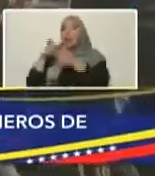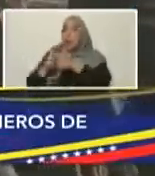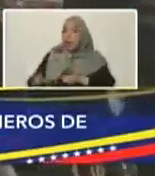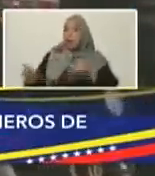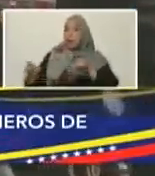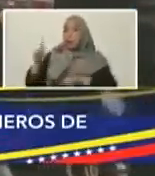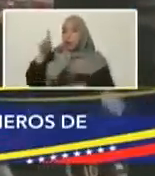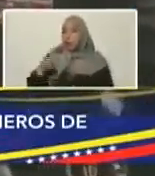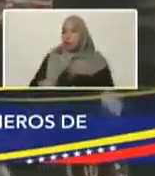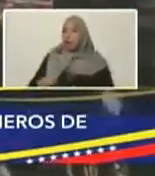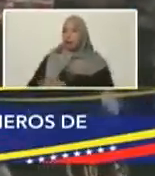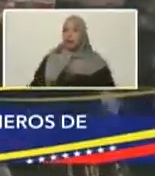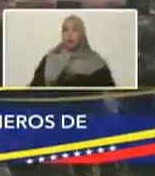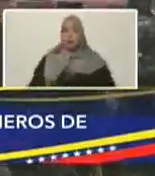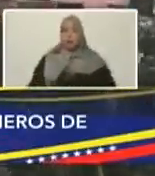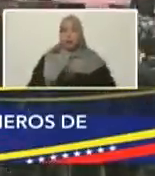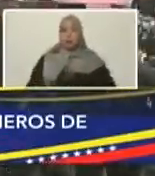libertador.